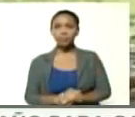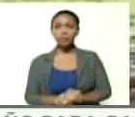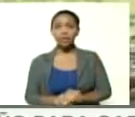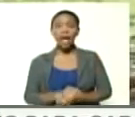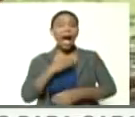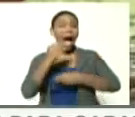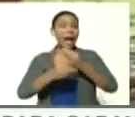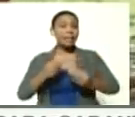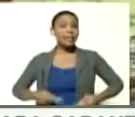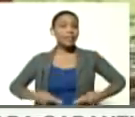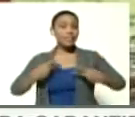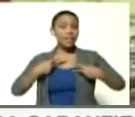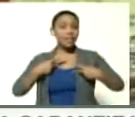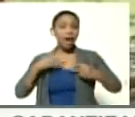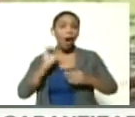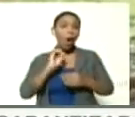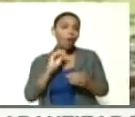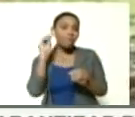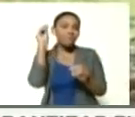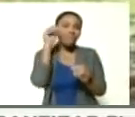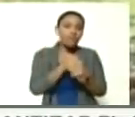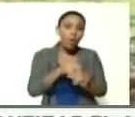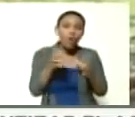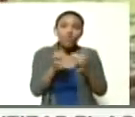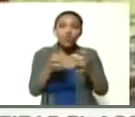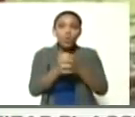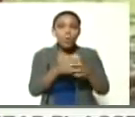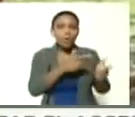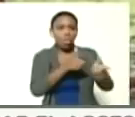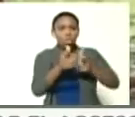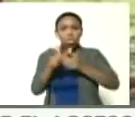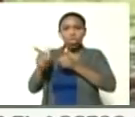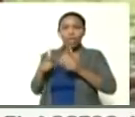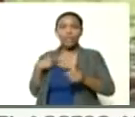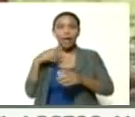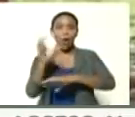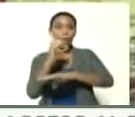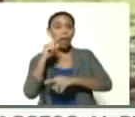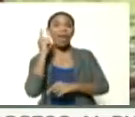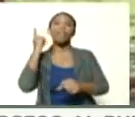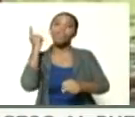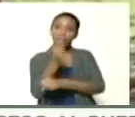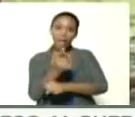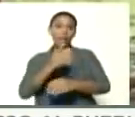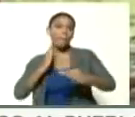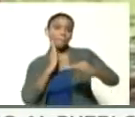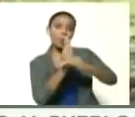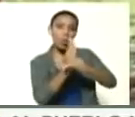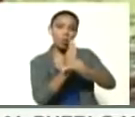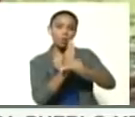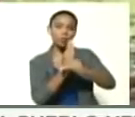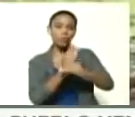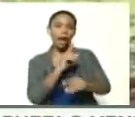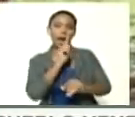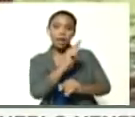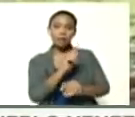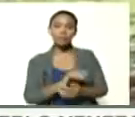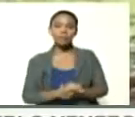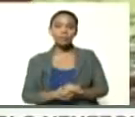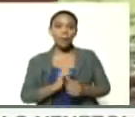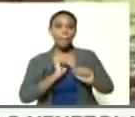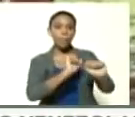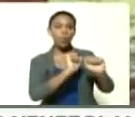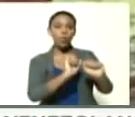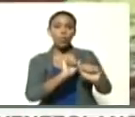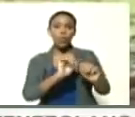hace vida o penetra un grupo guerrillero colombiano, debe ser detenido, debe ser neutralizado. Sea